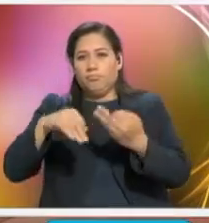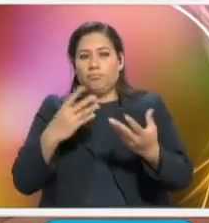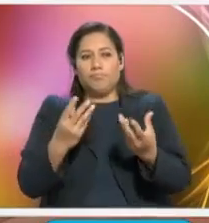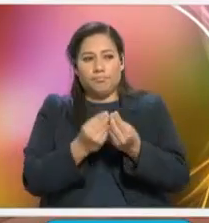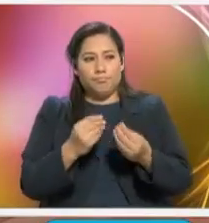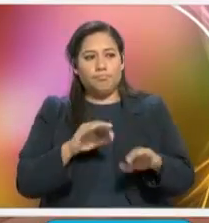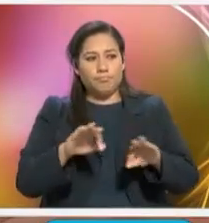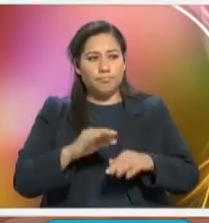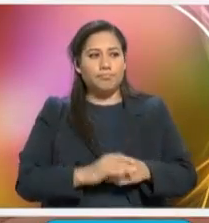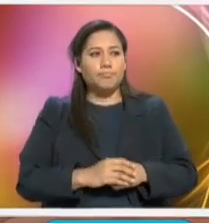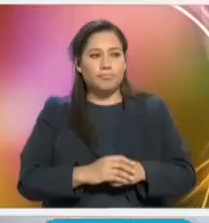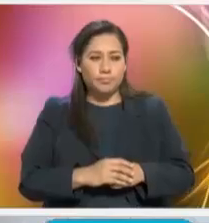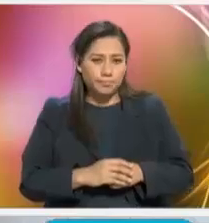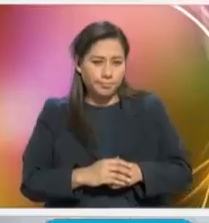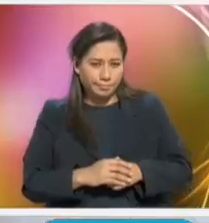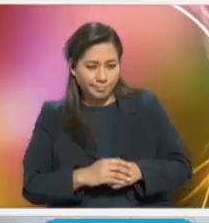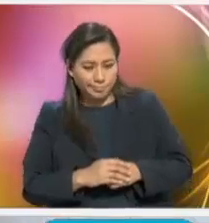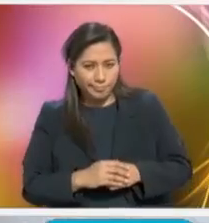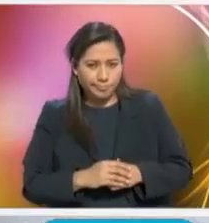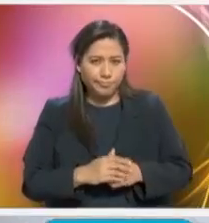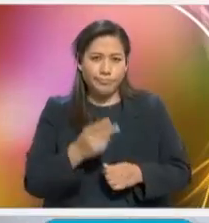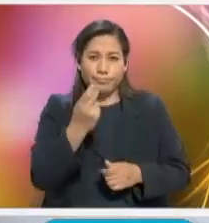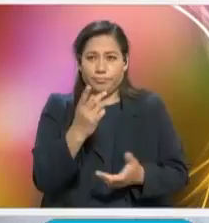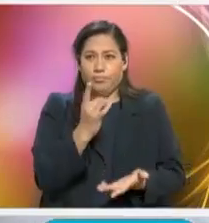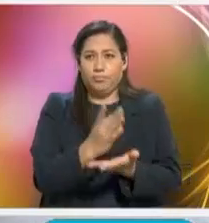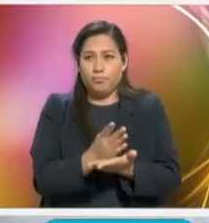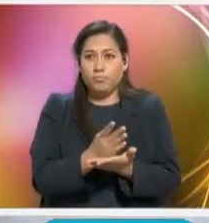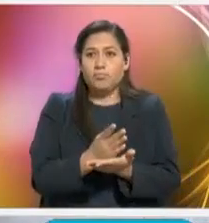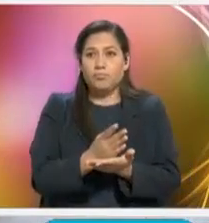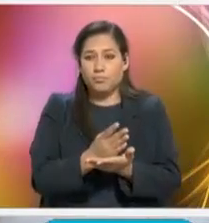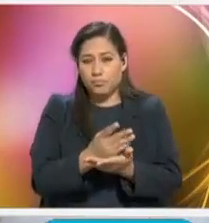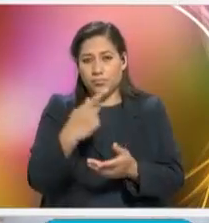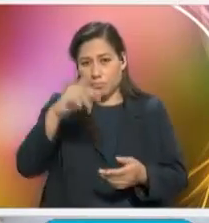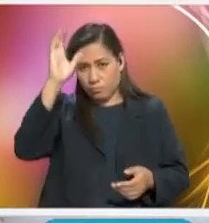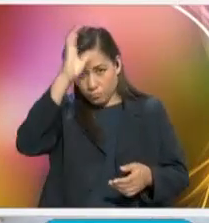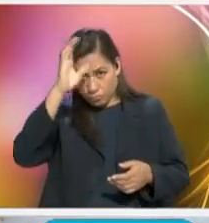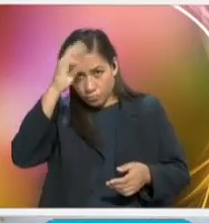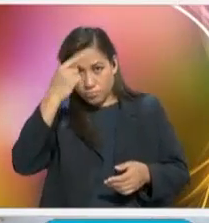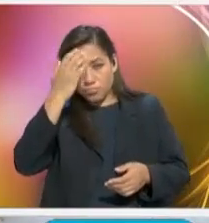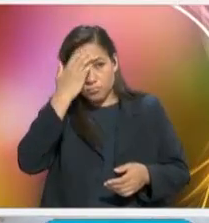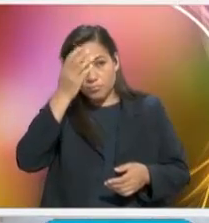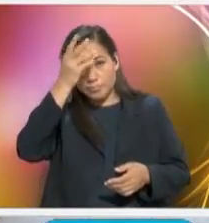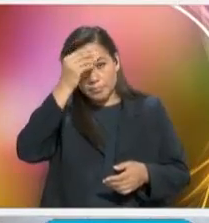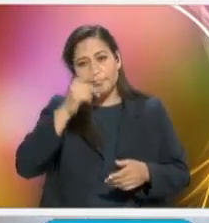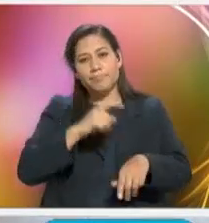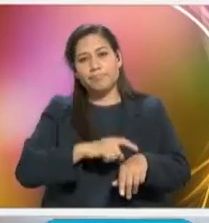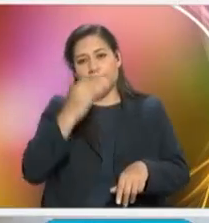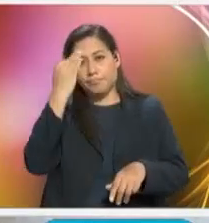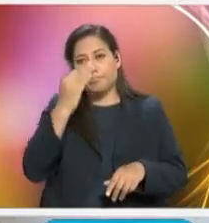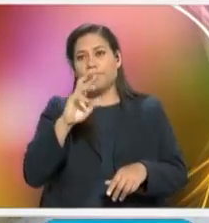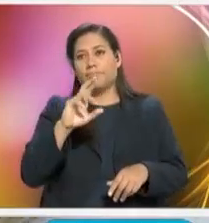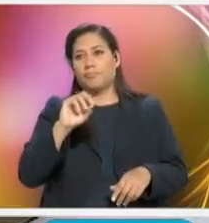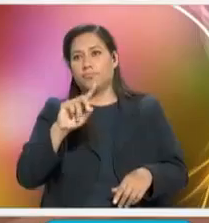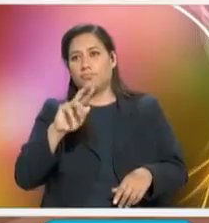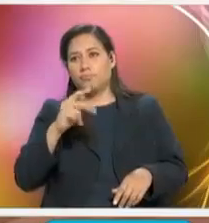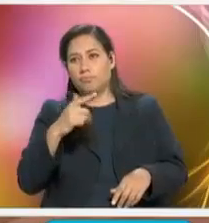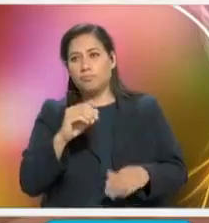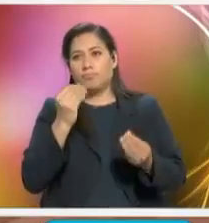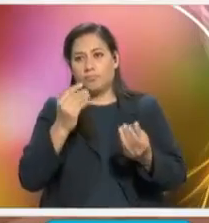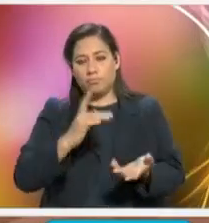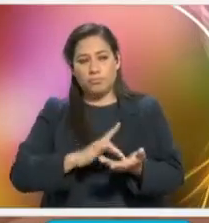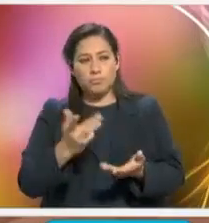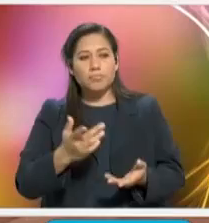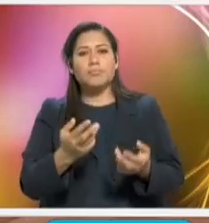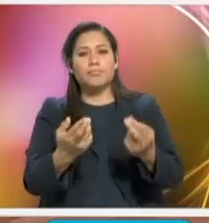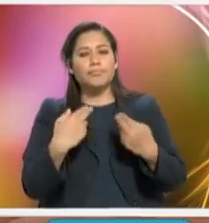de todo que dices, no necesariamente se tienen que dedicar a eso, sino también es parte de su cultura de conocer y aprender. Se nos agota el tiempo, Rodrigo. Muchas gracias.